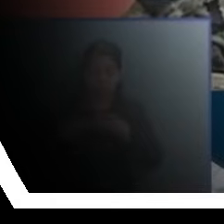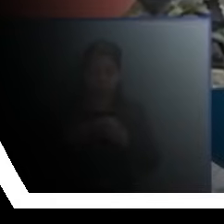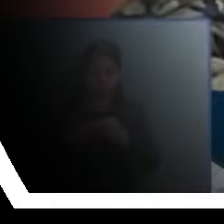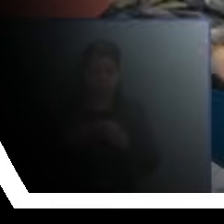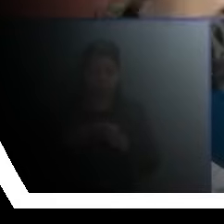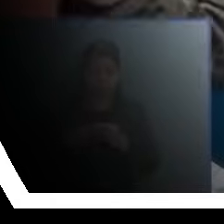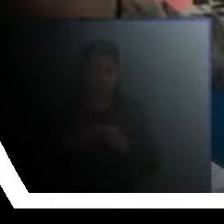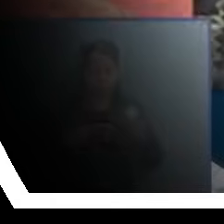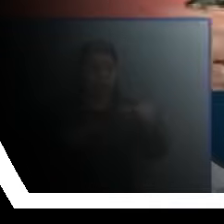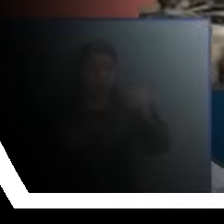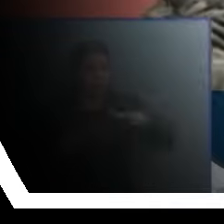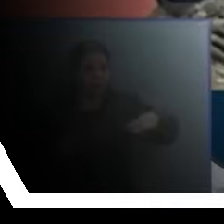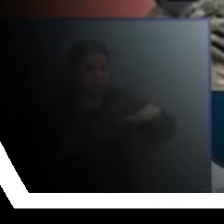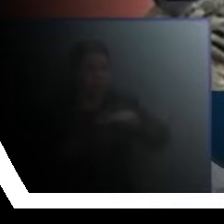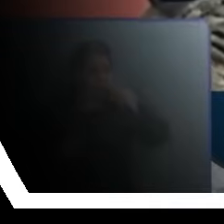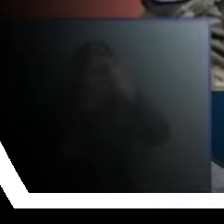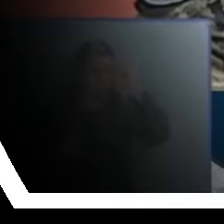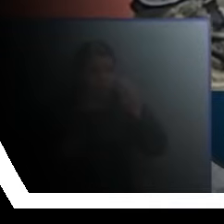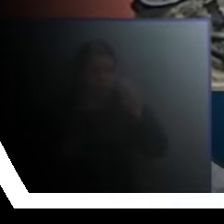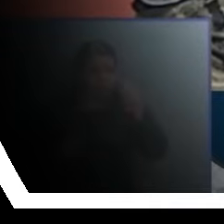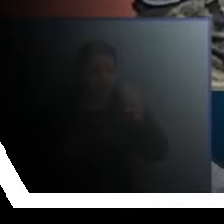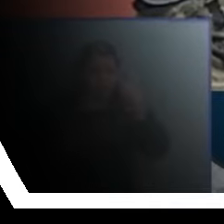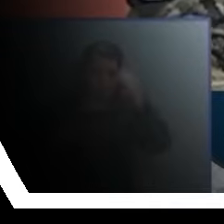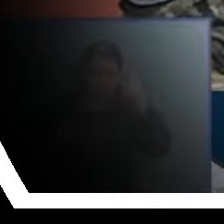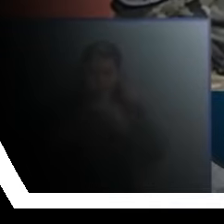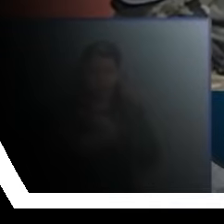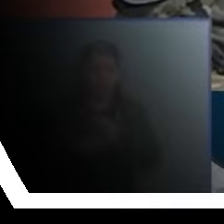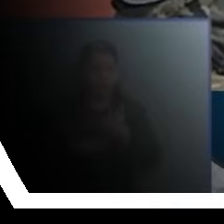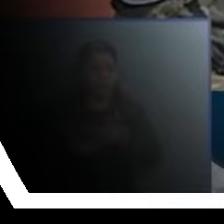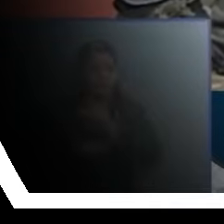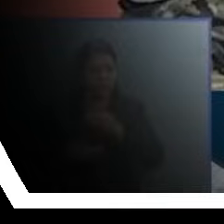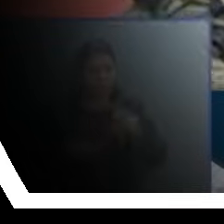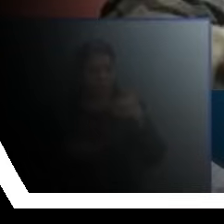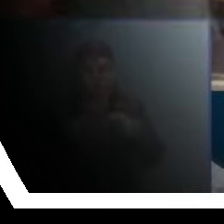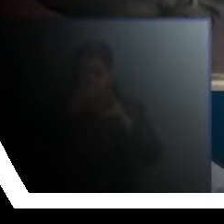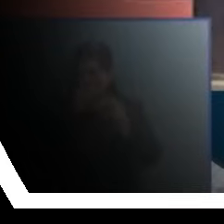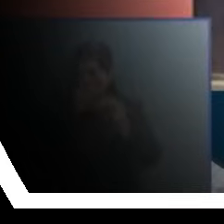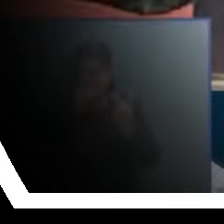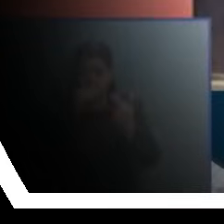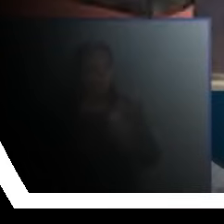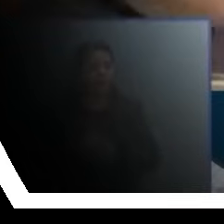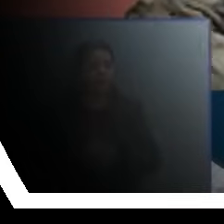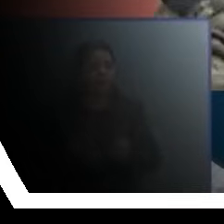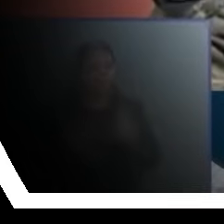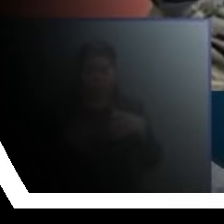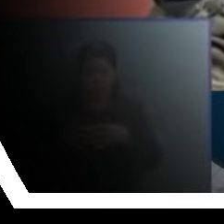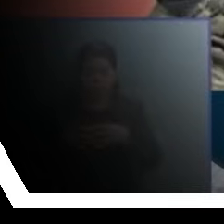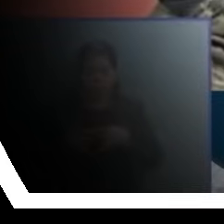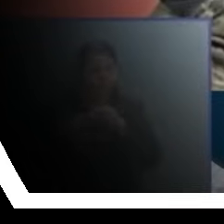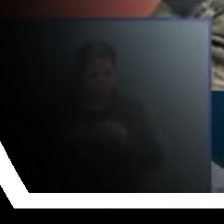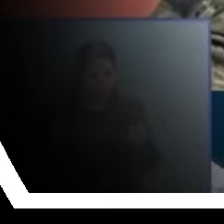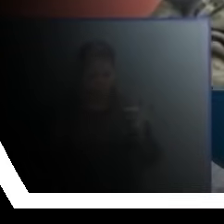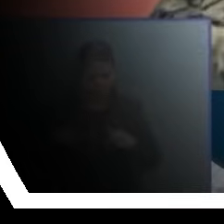estuvieron yo creo que quizás confundió cuando estuvieron en el 2013 vinieron las fuerzas especiales